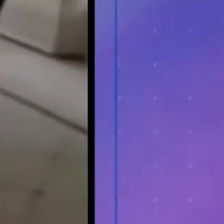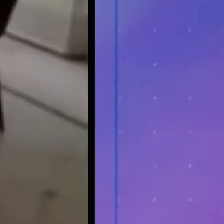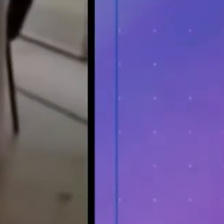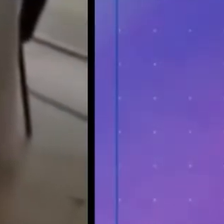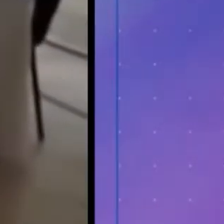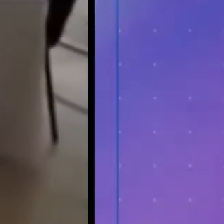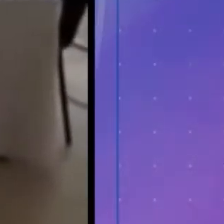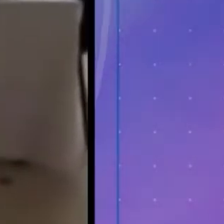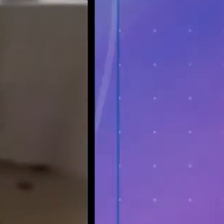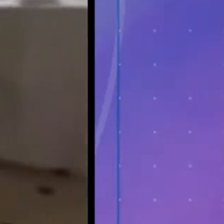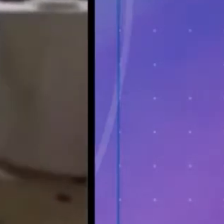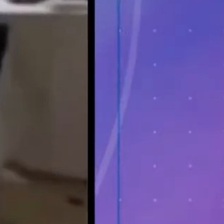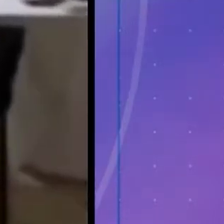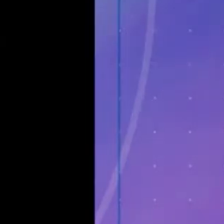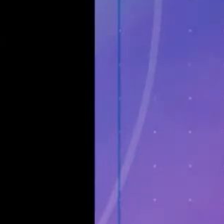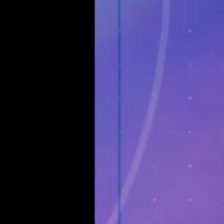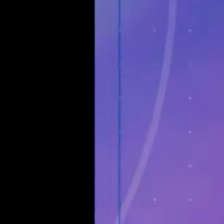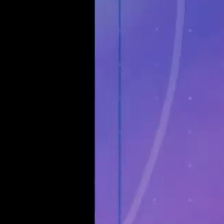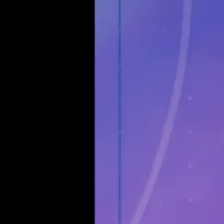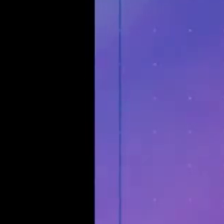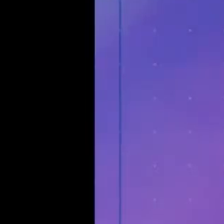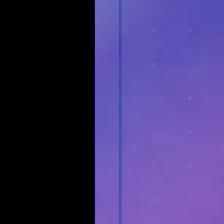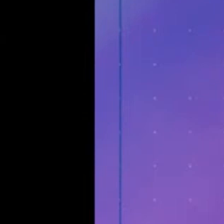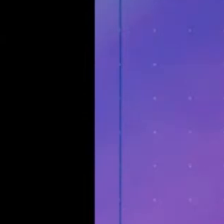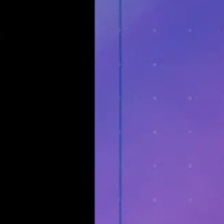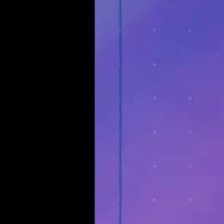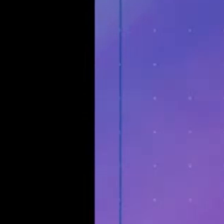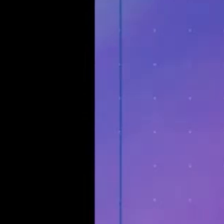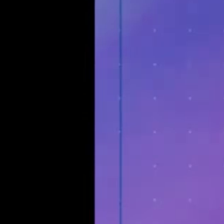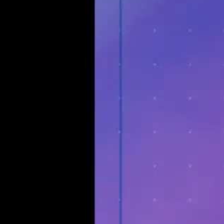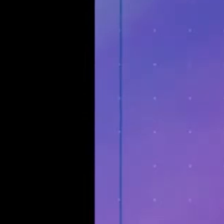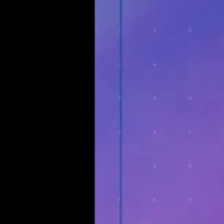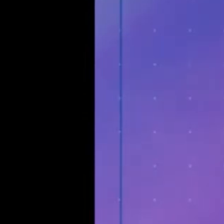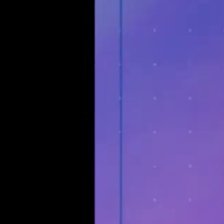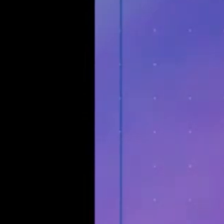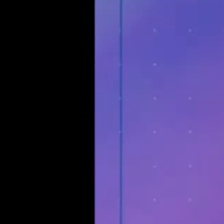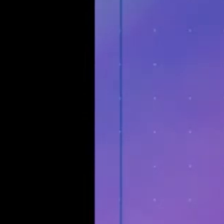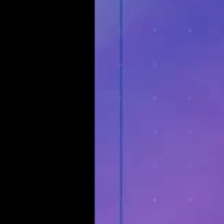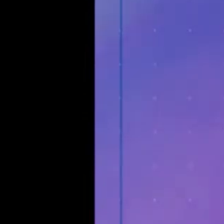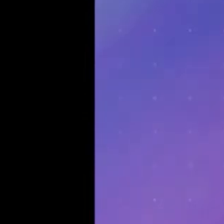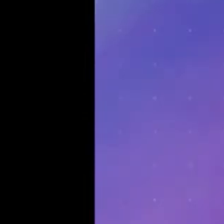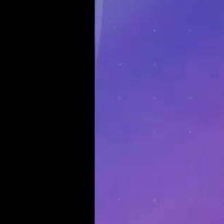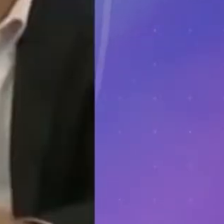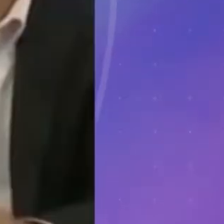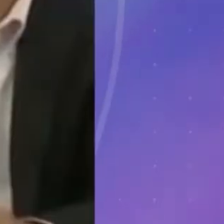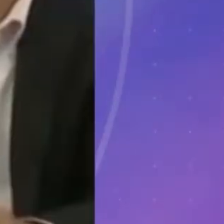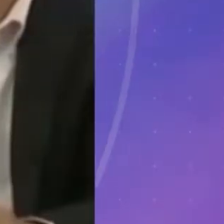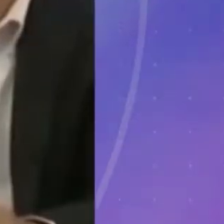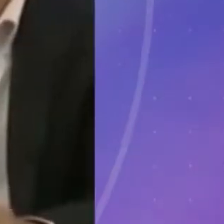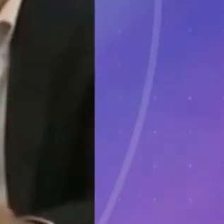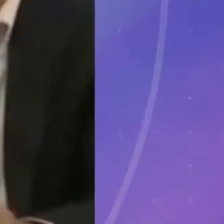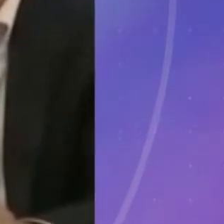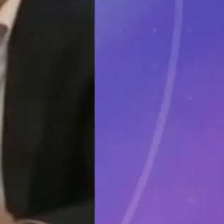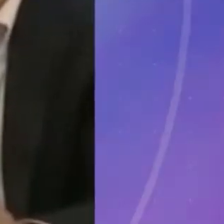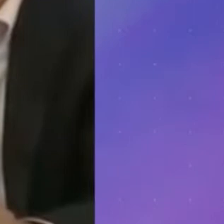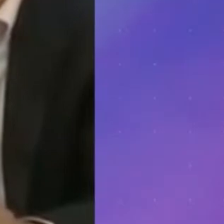los mercados internacionales con un fuerte respaldo de la Unión Europea, el Fondo Monetario Internacional y Estados Unidos. Las